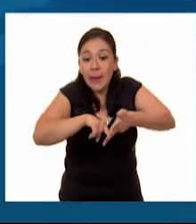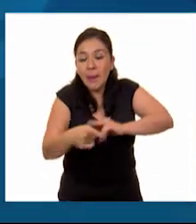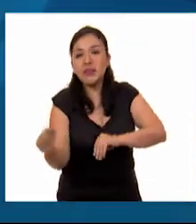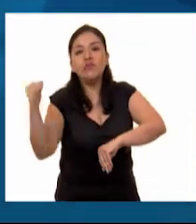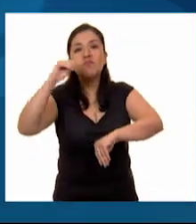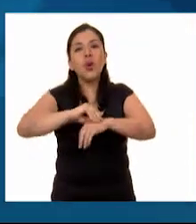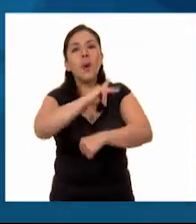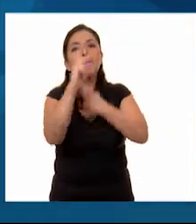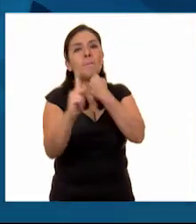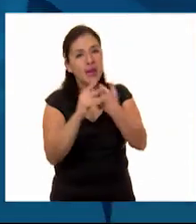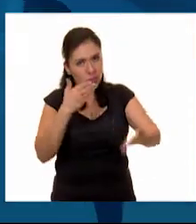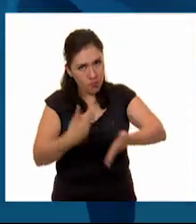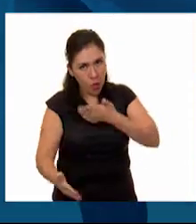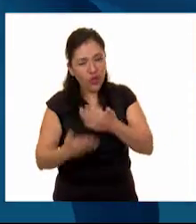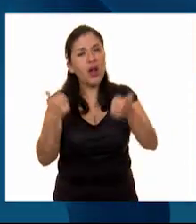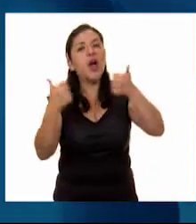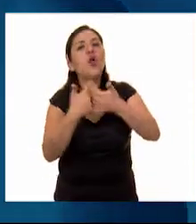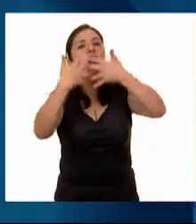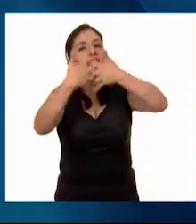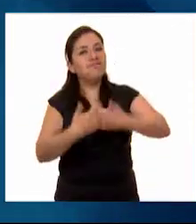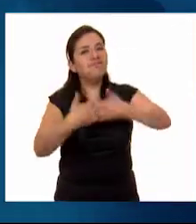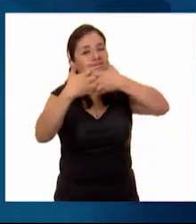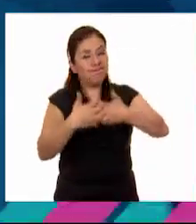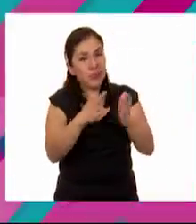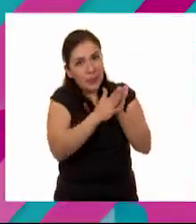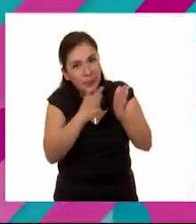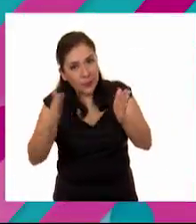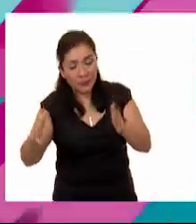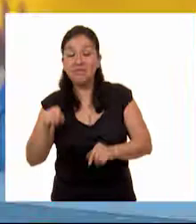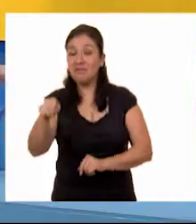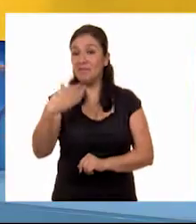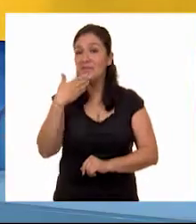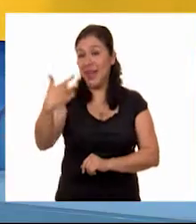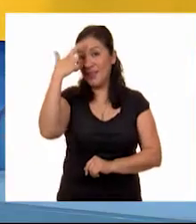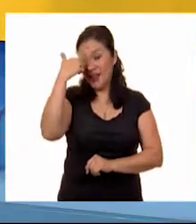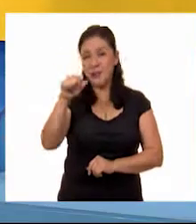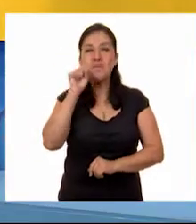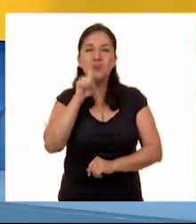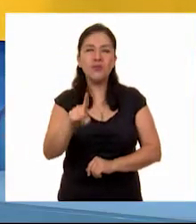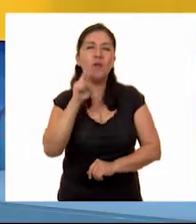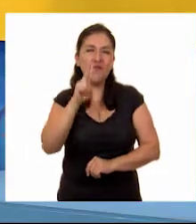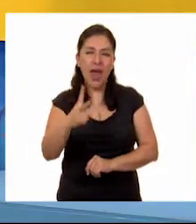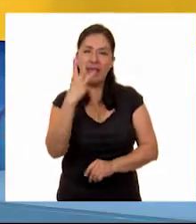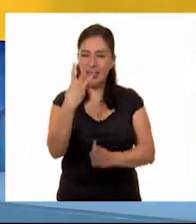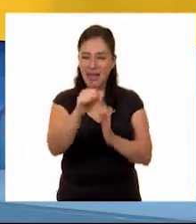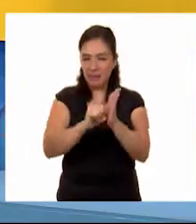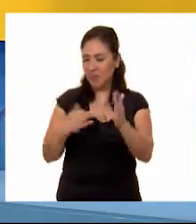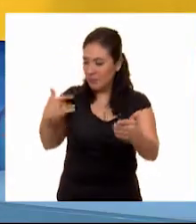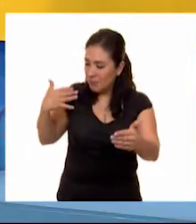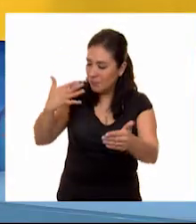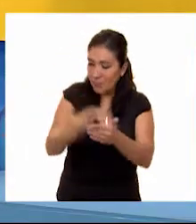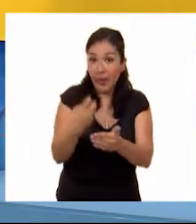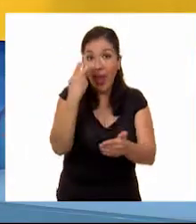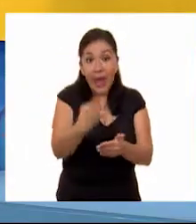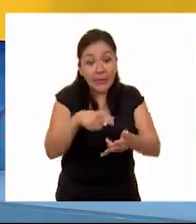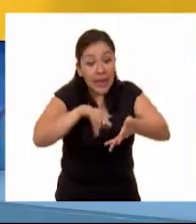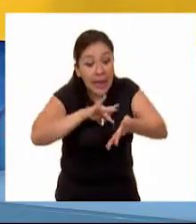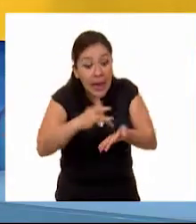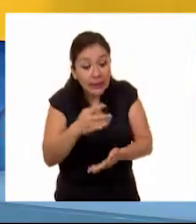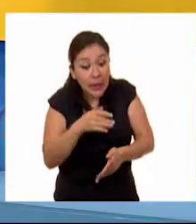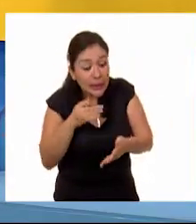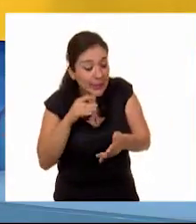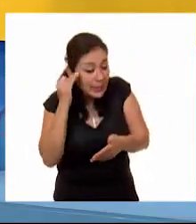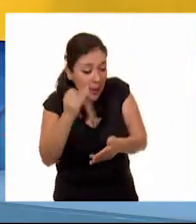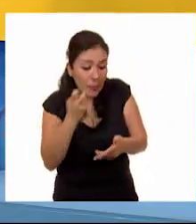una nación moderna e industrializada. Es correcto, Jenny. Como vimos a lo largo de este trimestre, a partir de este momento,